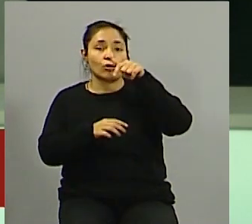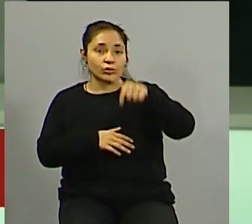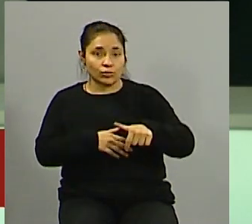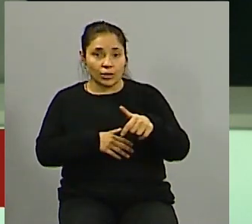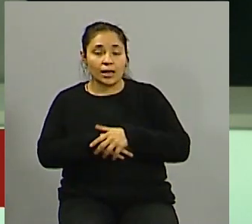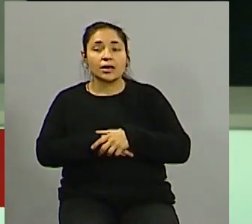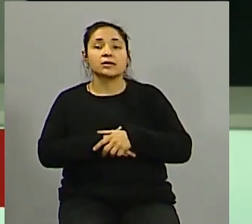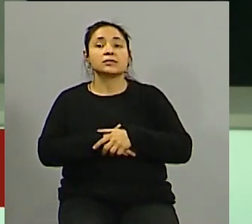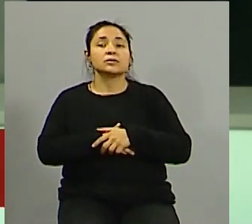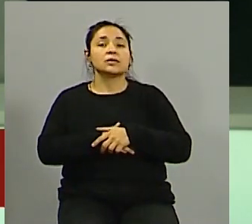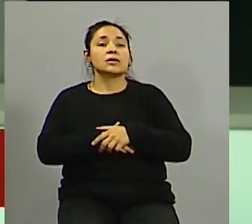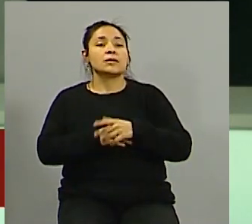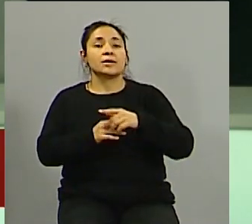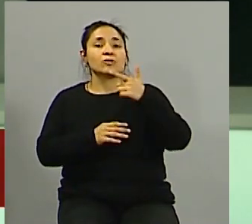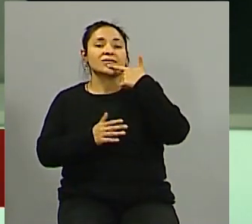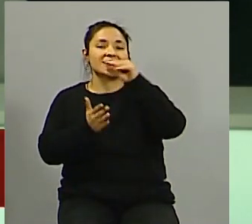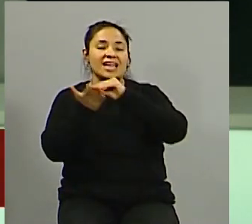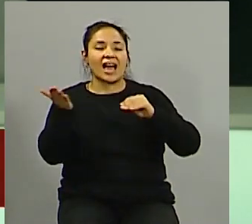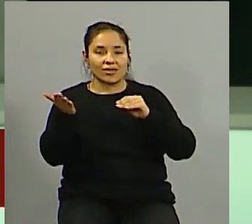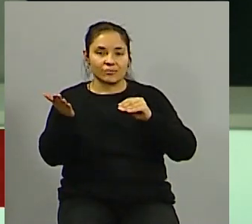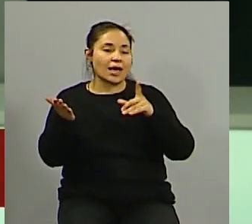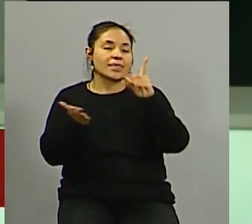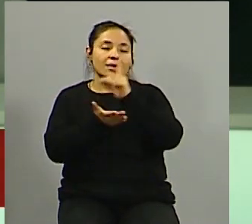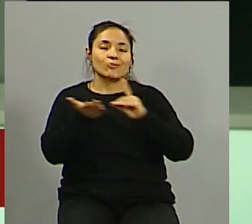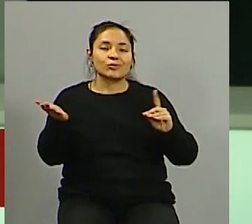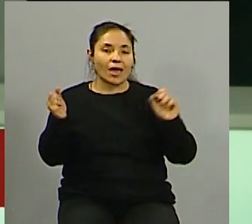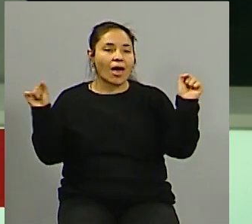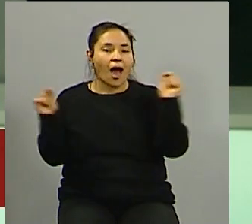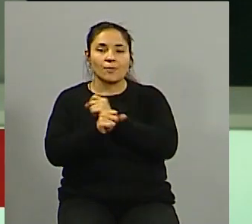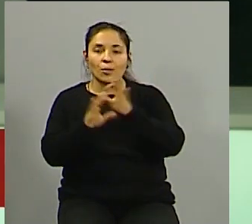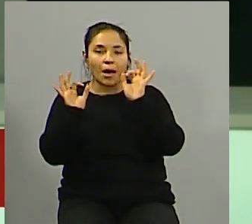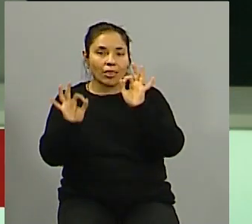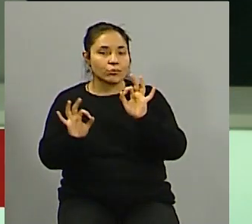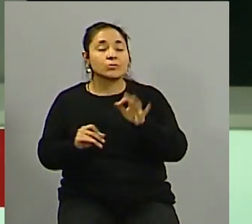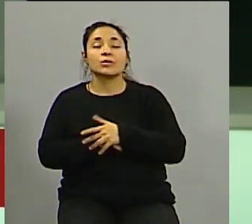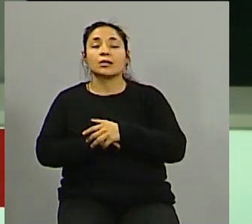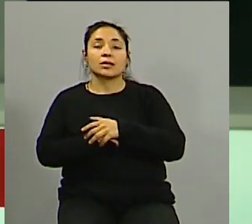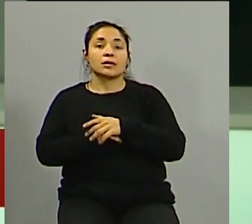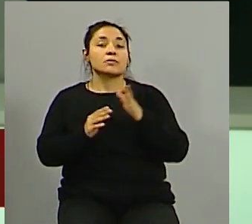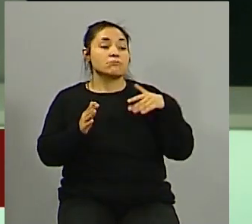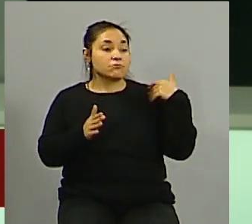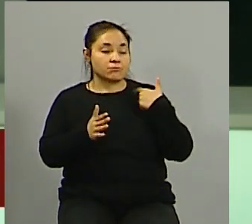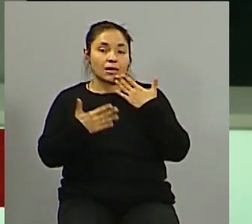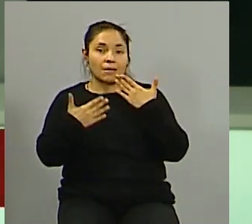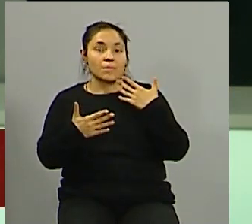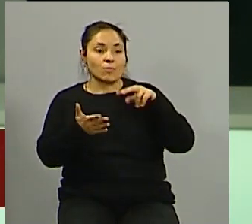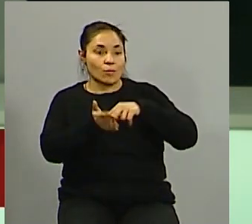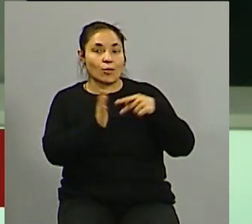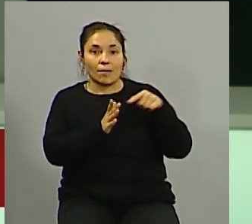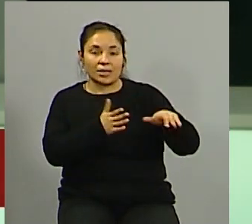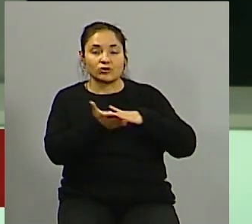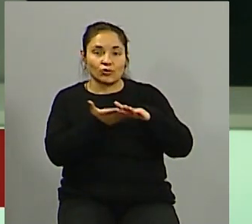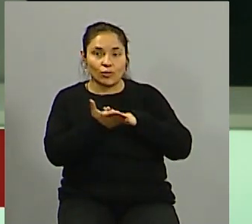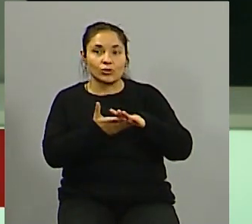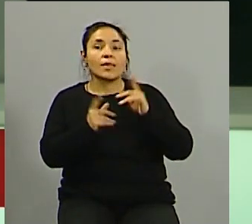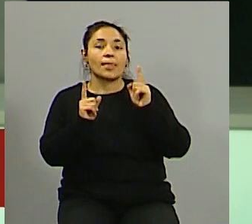año, que tuvo sanción en el Senado en la Cámara de Diputados definitivamente, viene a resolver ese problema. Y por otro lado también